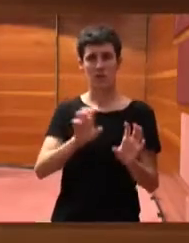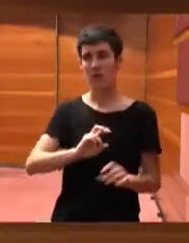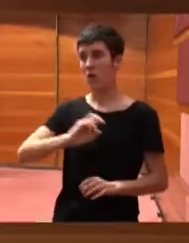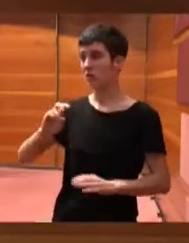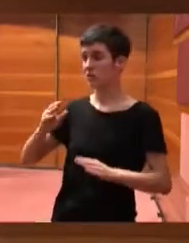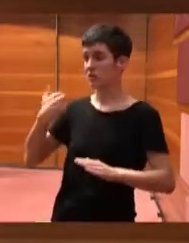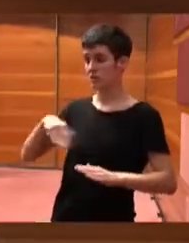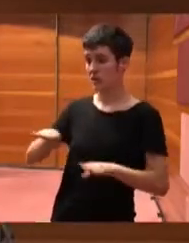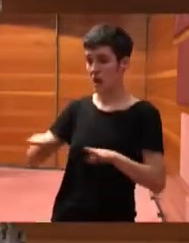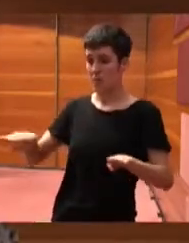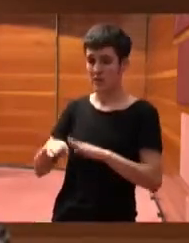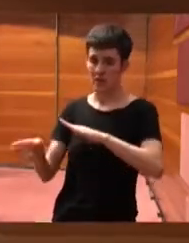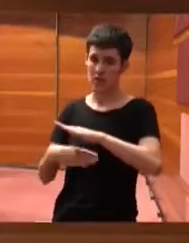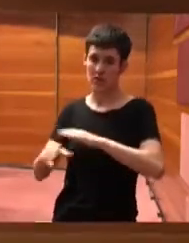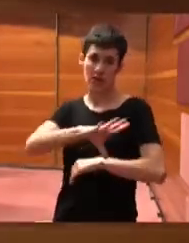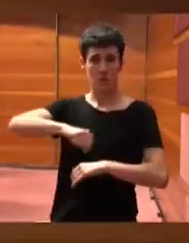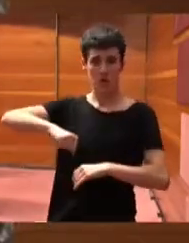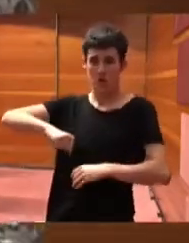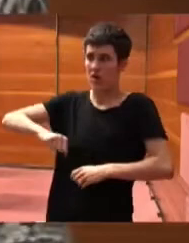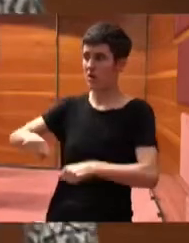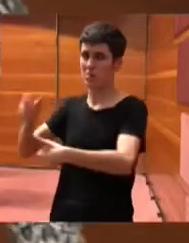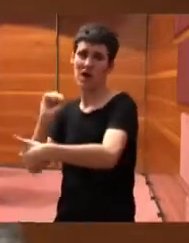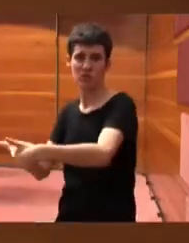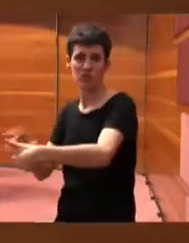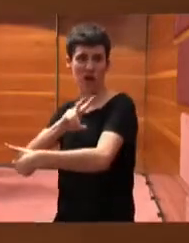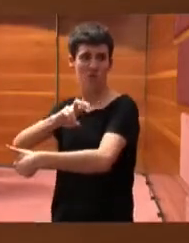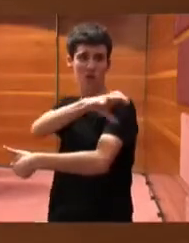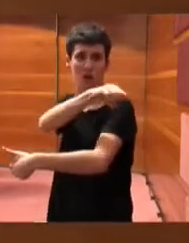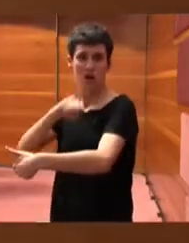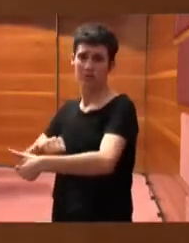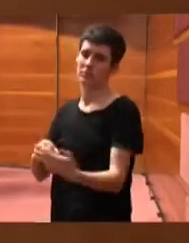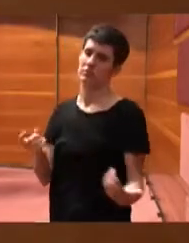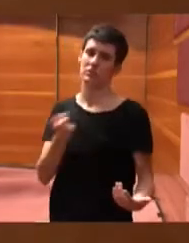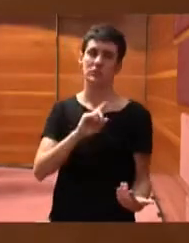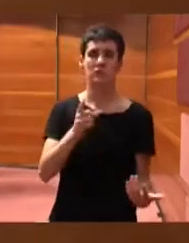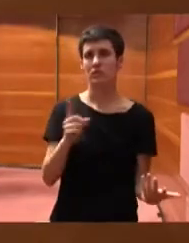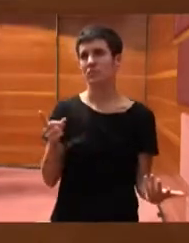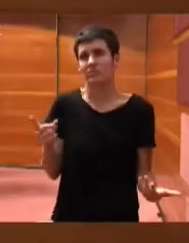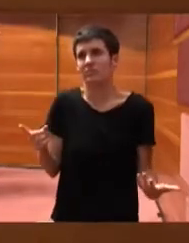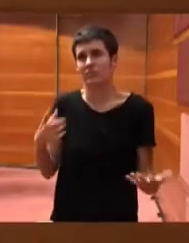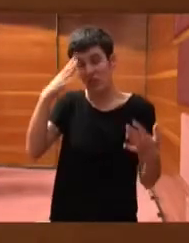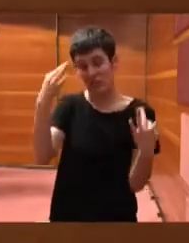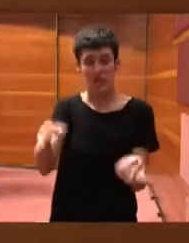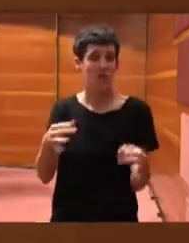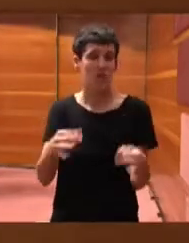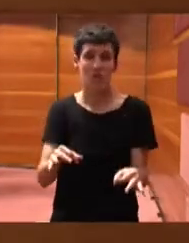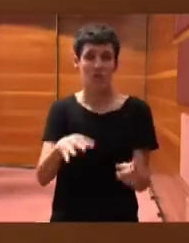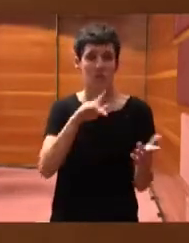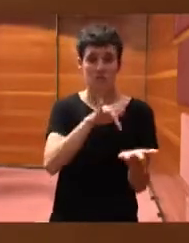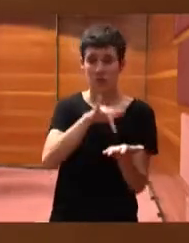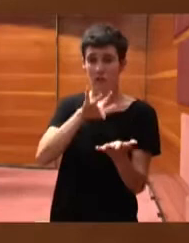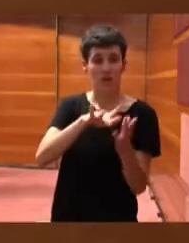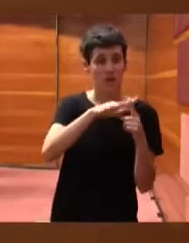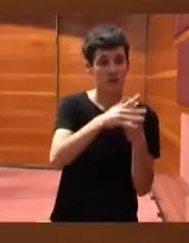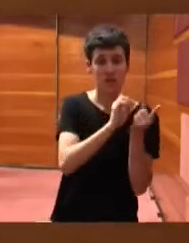comprado ya la mesa de la cocina, la va a tirar. No, no llegué en el momento, no tal. Lógicamente.